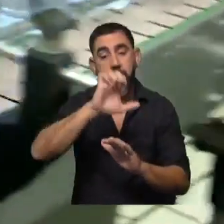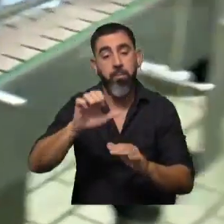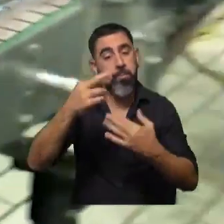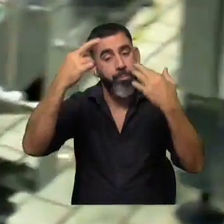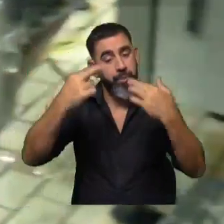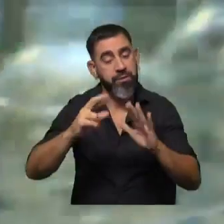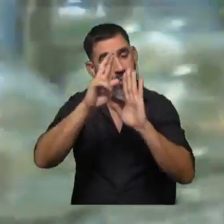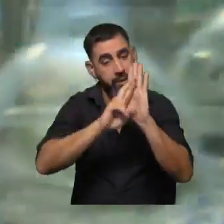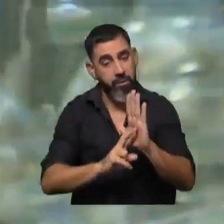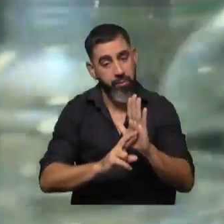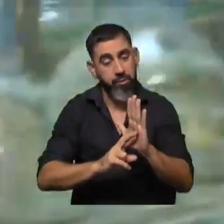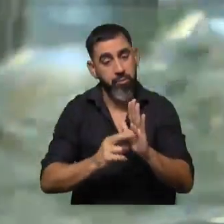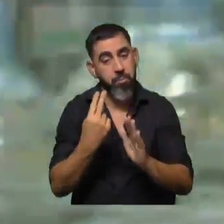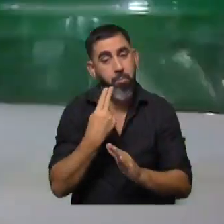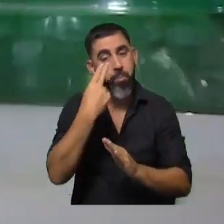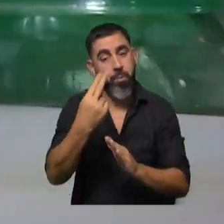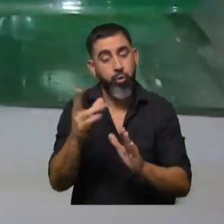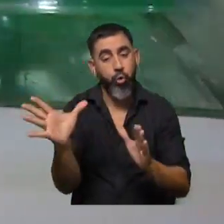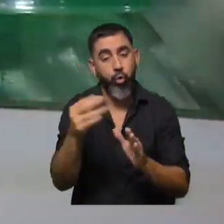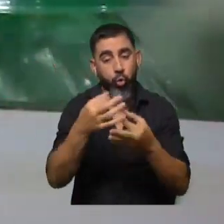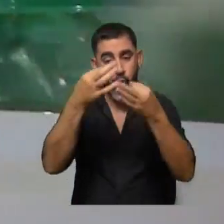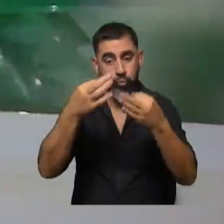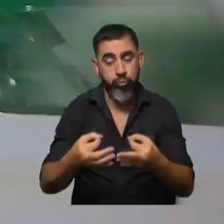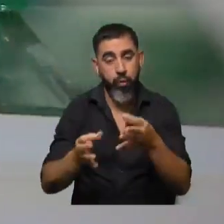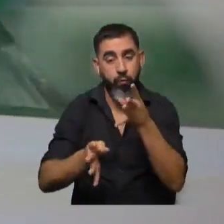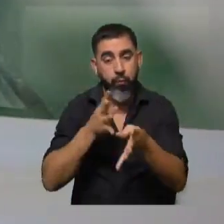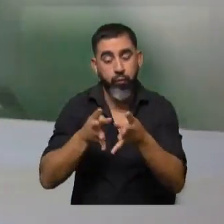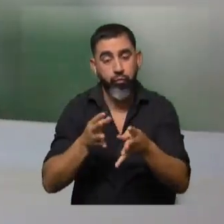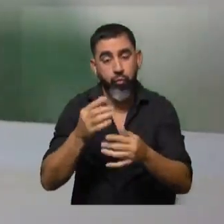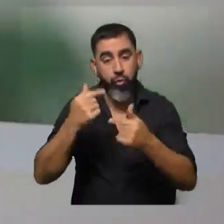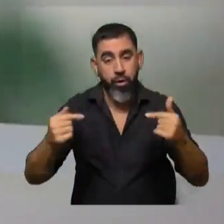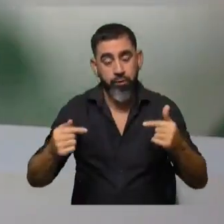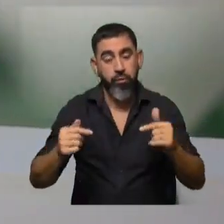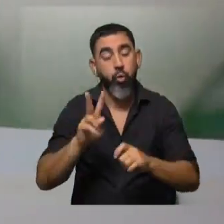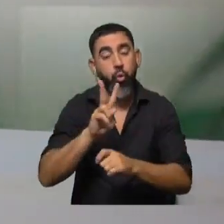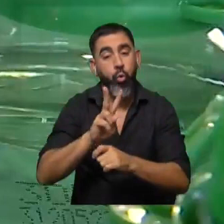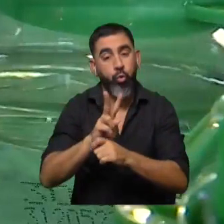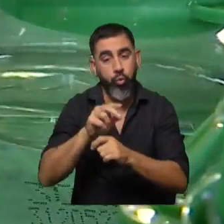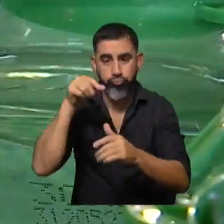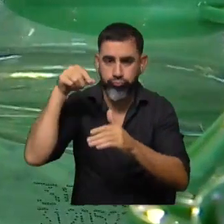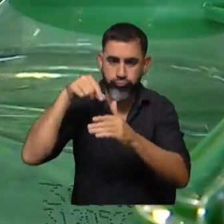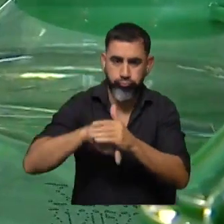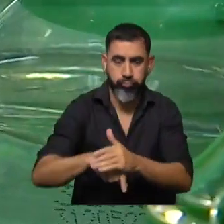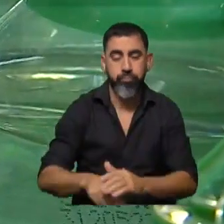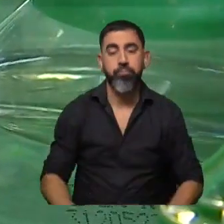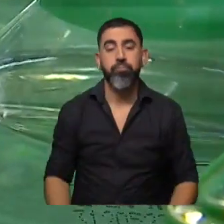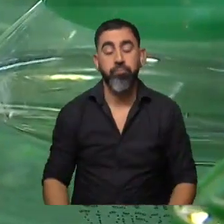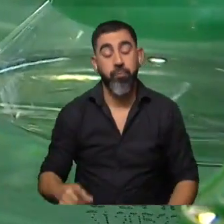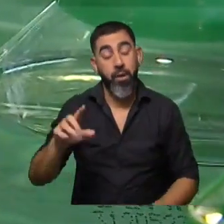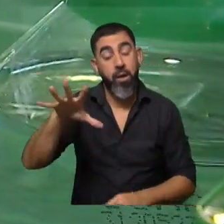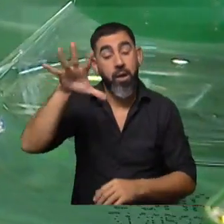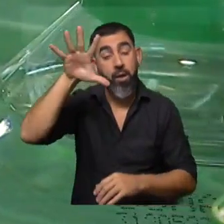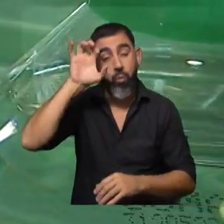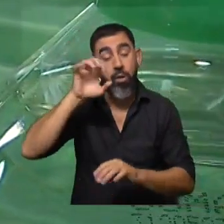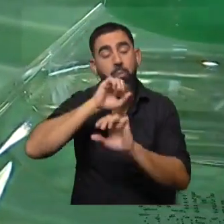regla, habilitada, que cumple con los requisitos necesarios para fabricar ese producto con controles más exhaustivos. Recordemos que